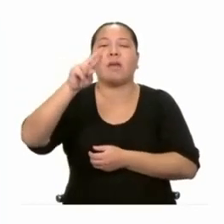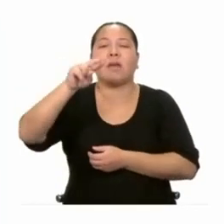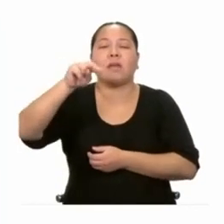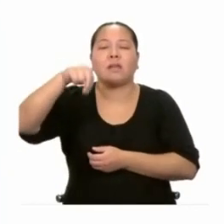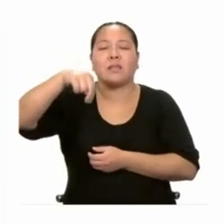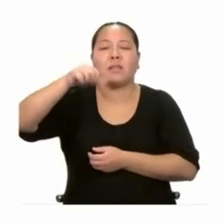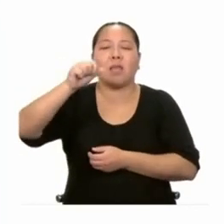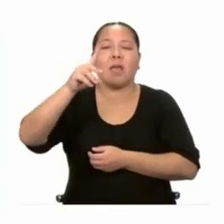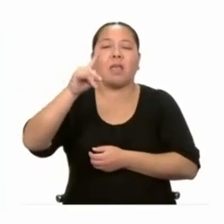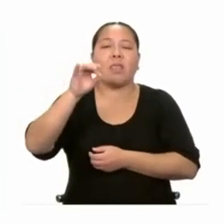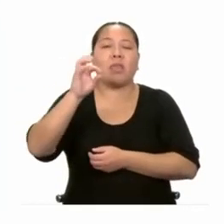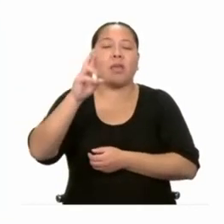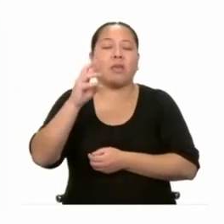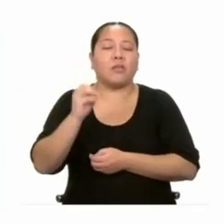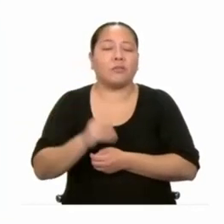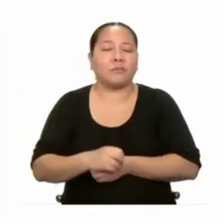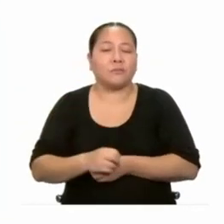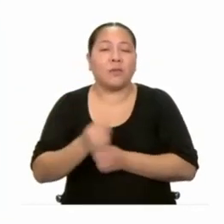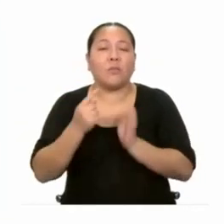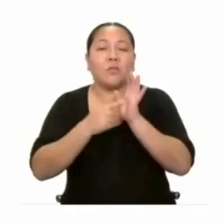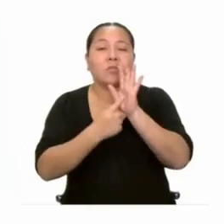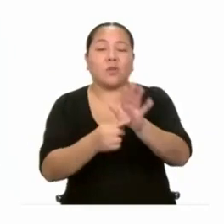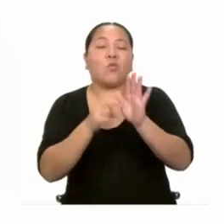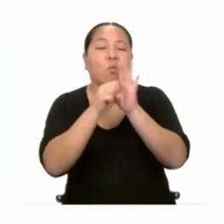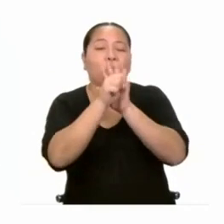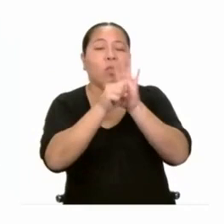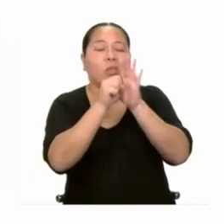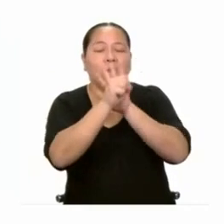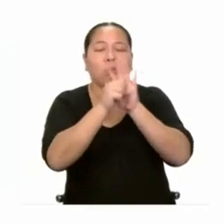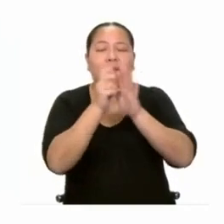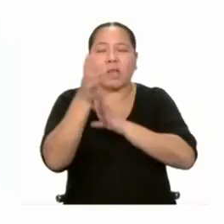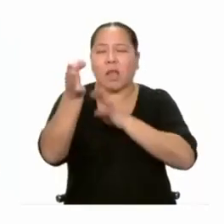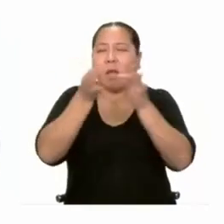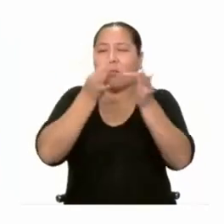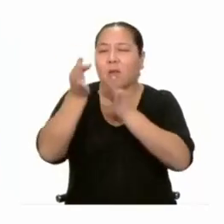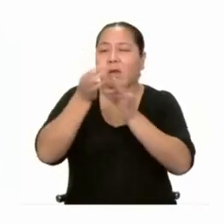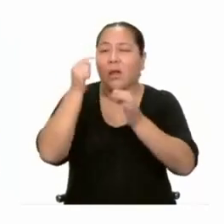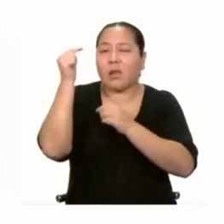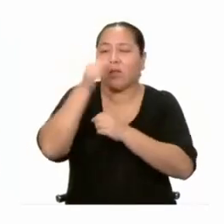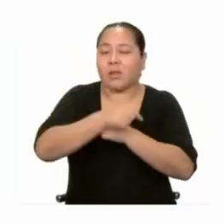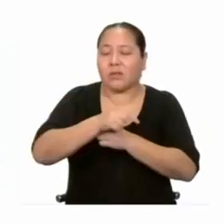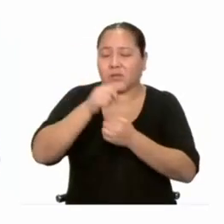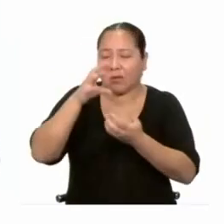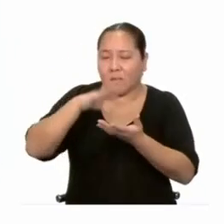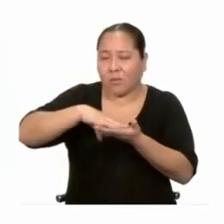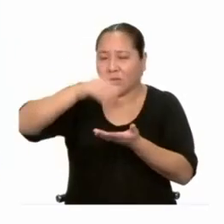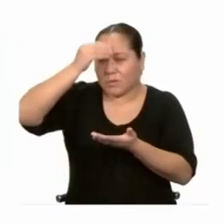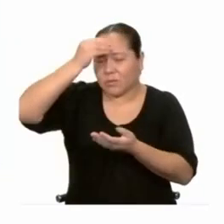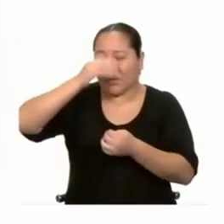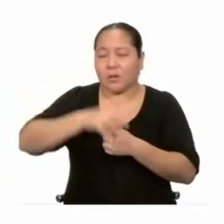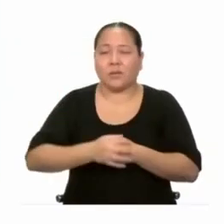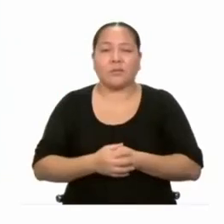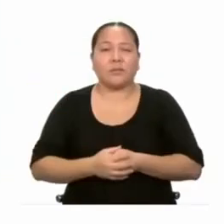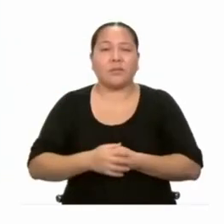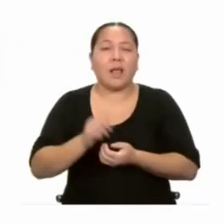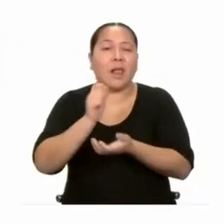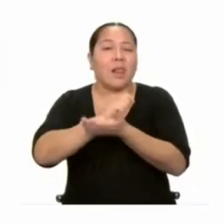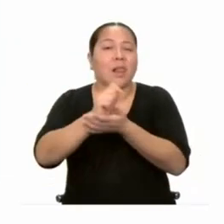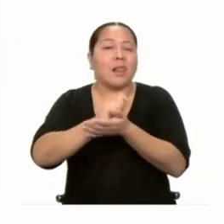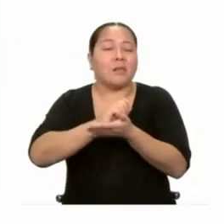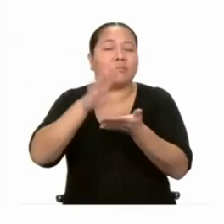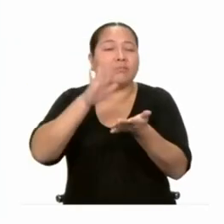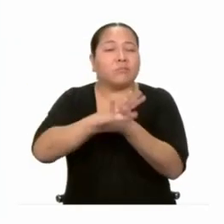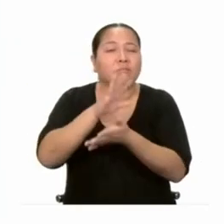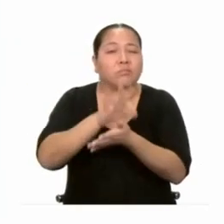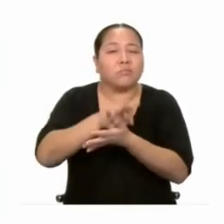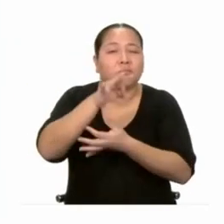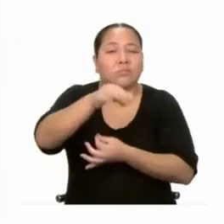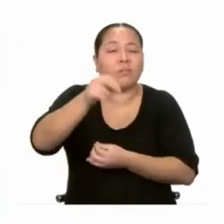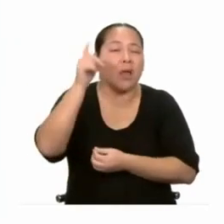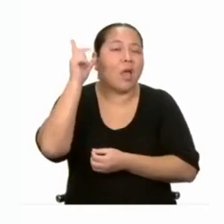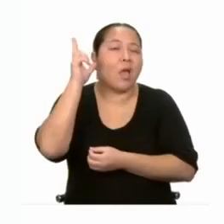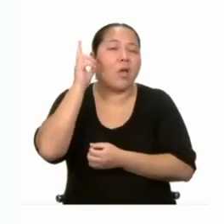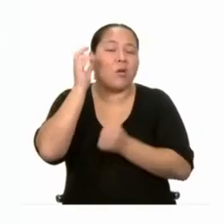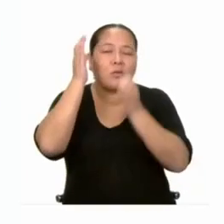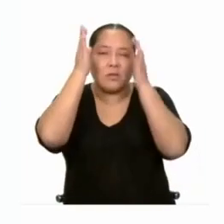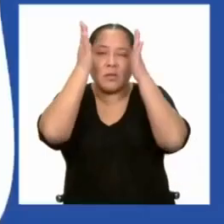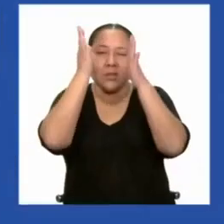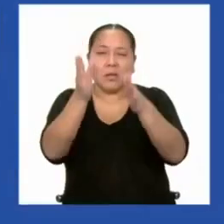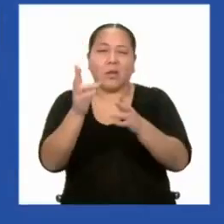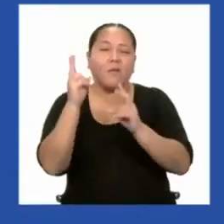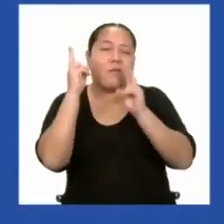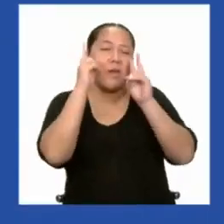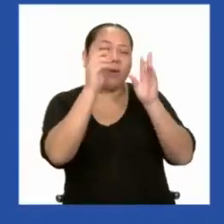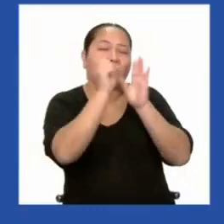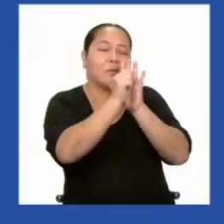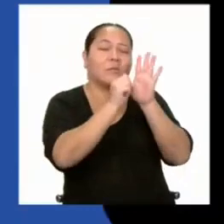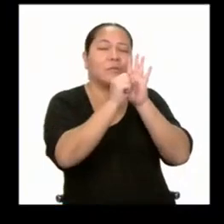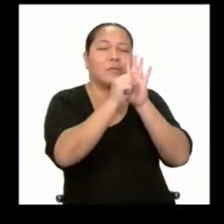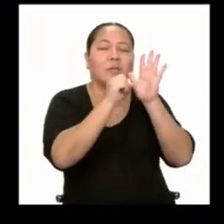que les ayudará a tener un panorama más claro sobre lo que queremos aprender. Así que lápiz y papel, escucha atenta y vamos con el